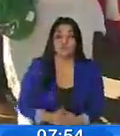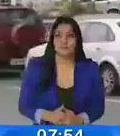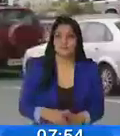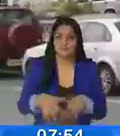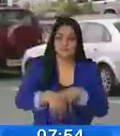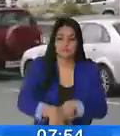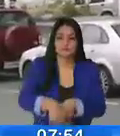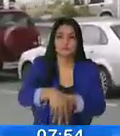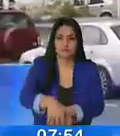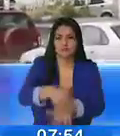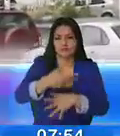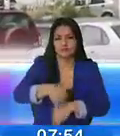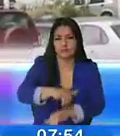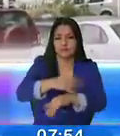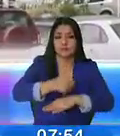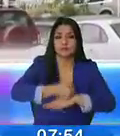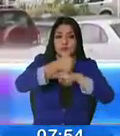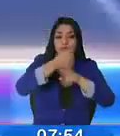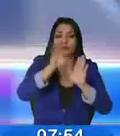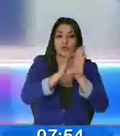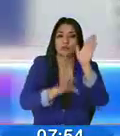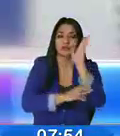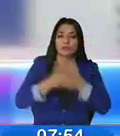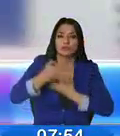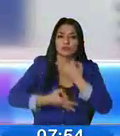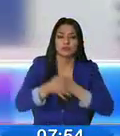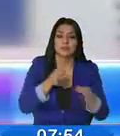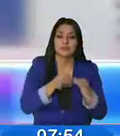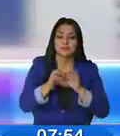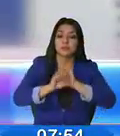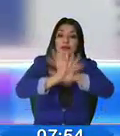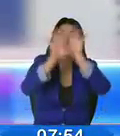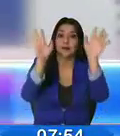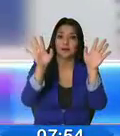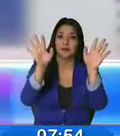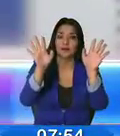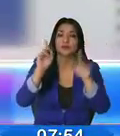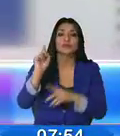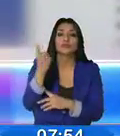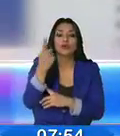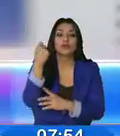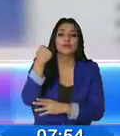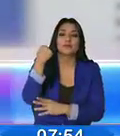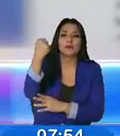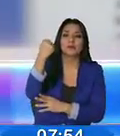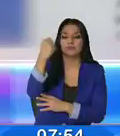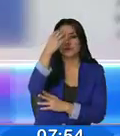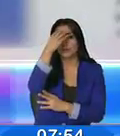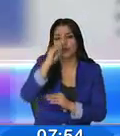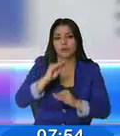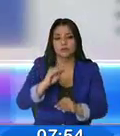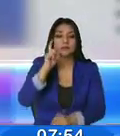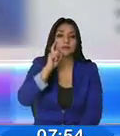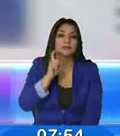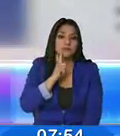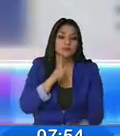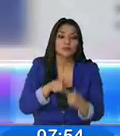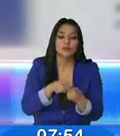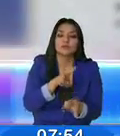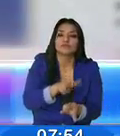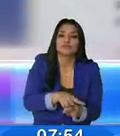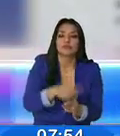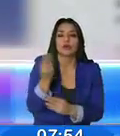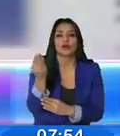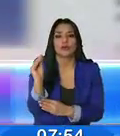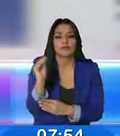pesar de que la Corte Constitucional, días atrás, aclaró que su pronunciamiento se basó en los derechos de educación sexuales y